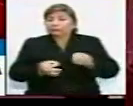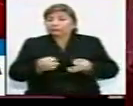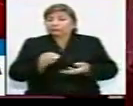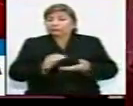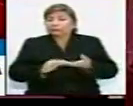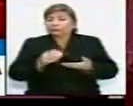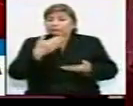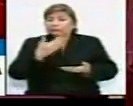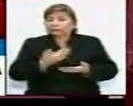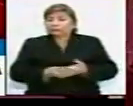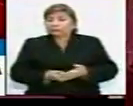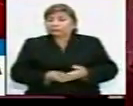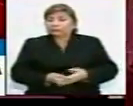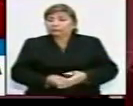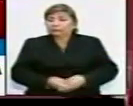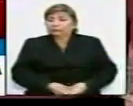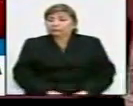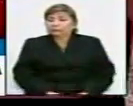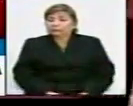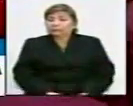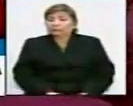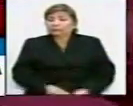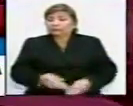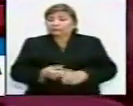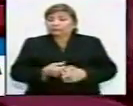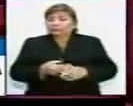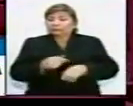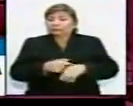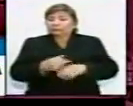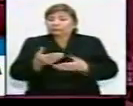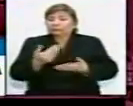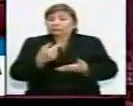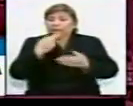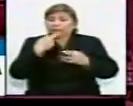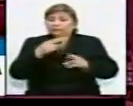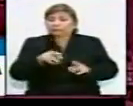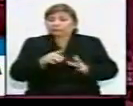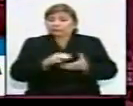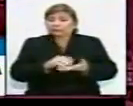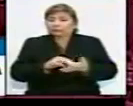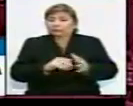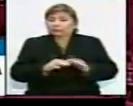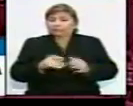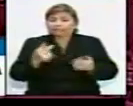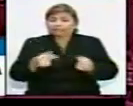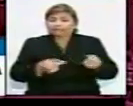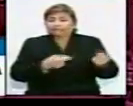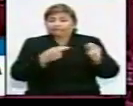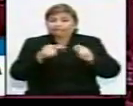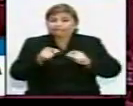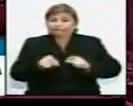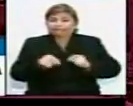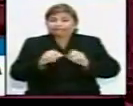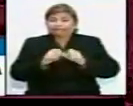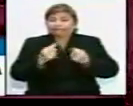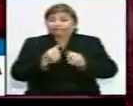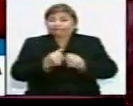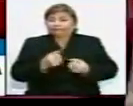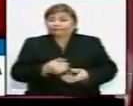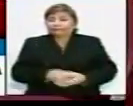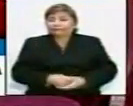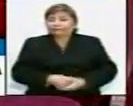vamos a agradecerle que en el menor tiempo posible nos envíe las respuestas a esta comisión por